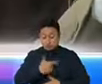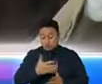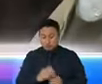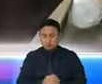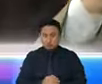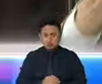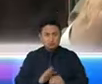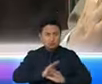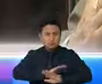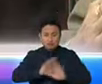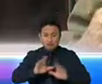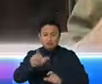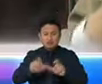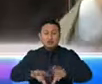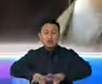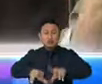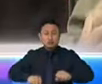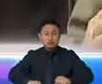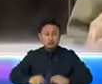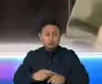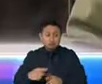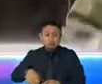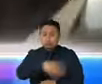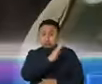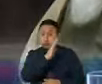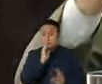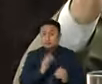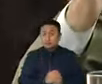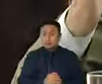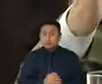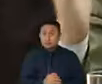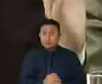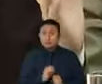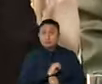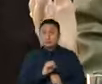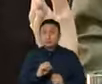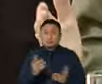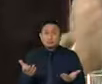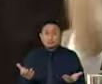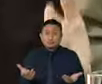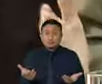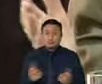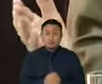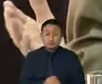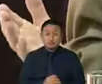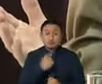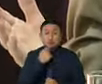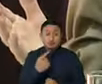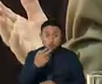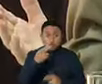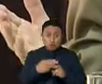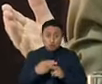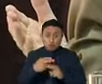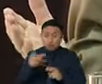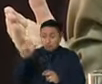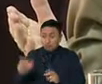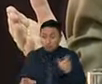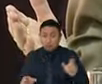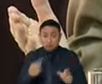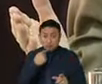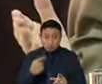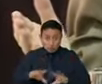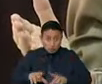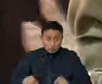que todos los corruptos tienen que ir a la casa, anticipado criterio, pero que nada, he mencionado algún corrupto